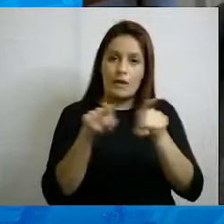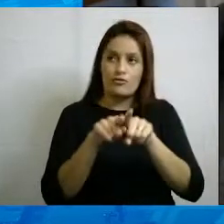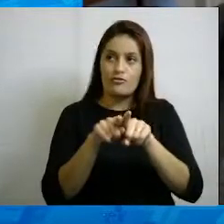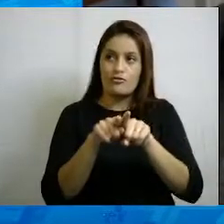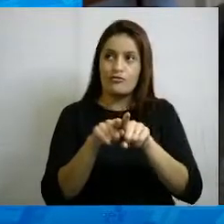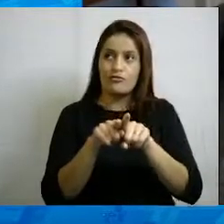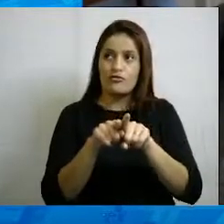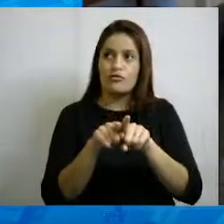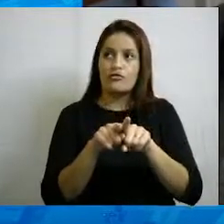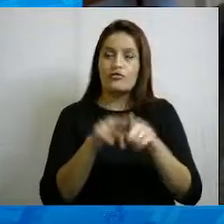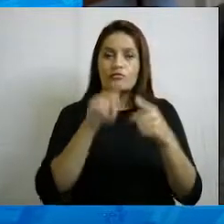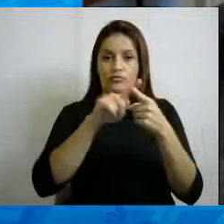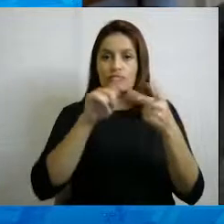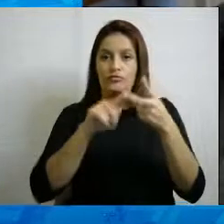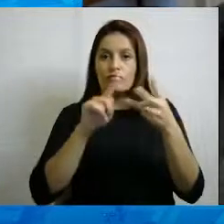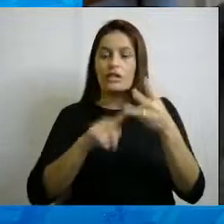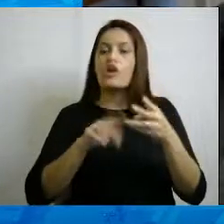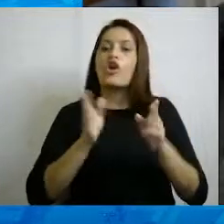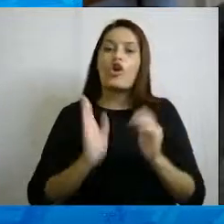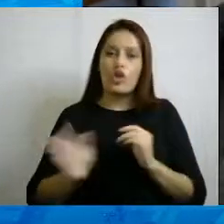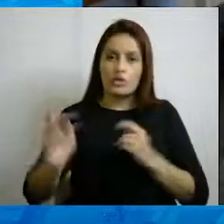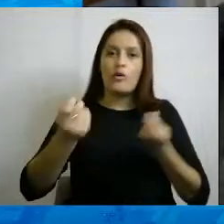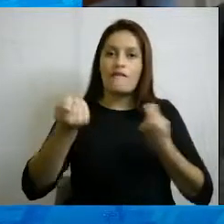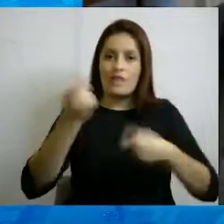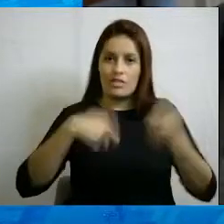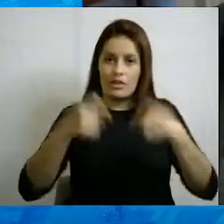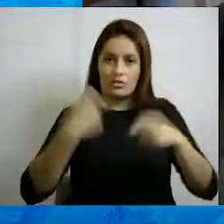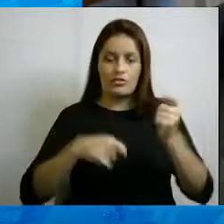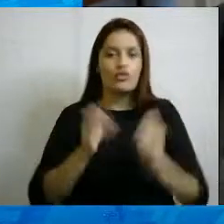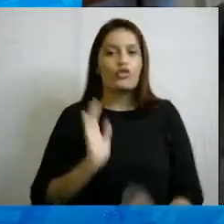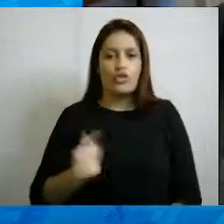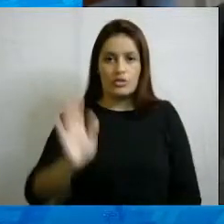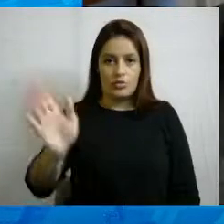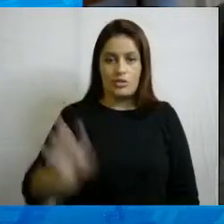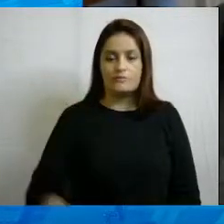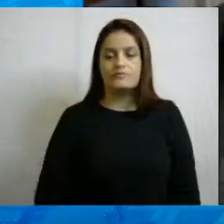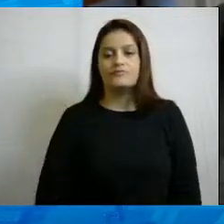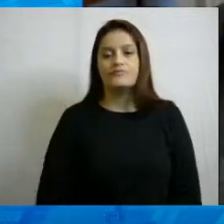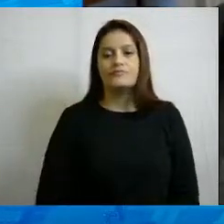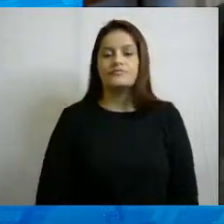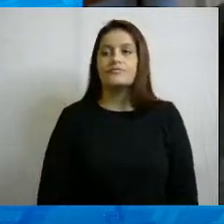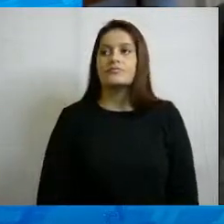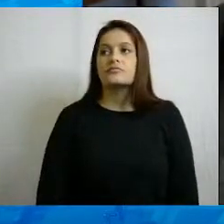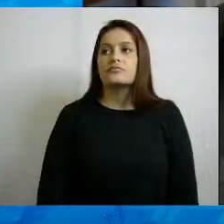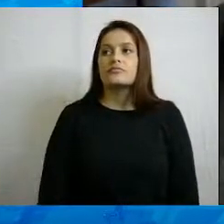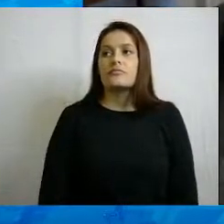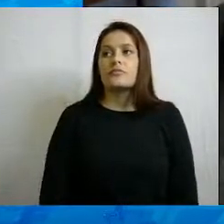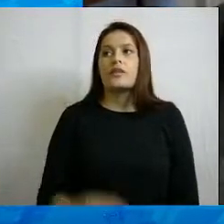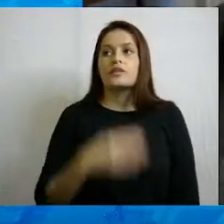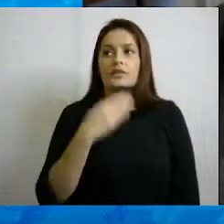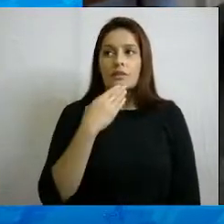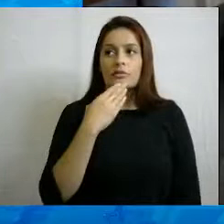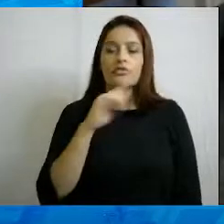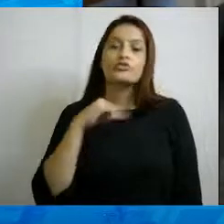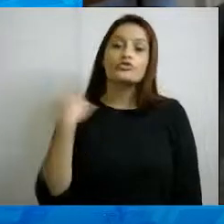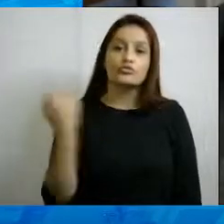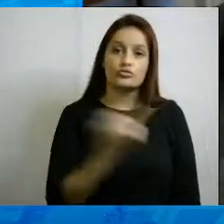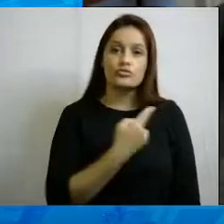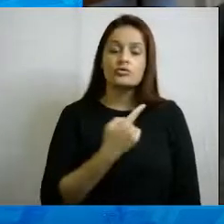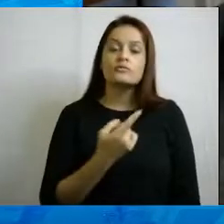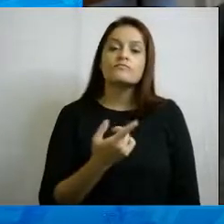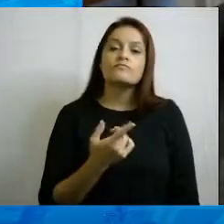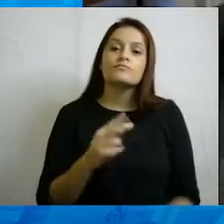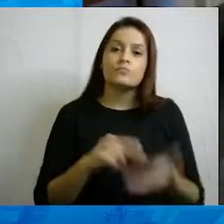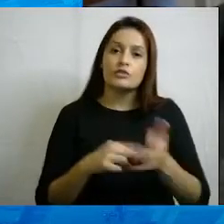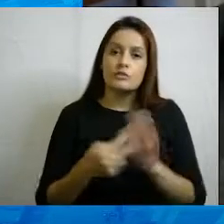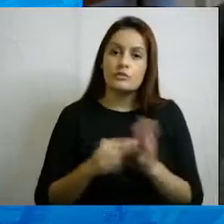propiedades Sergio Díaz, siguen vendiendo terrenos irregulares, lo cual nos afecta a nosotros como